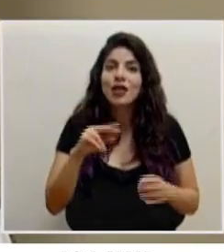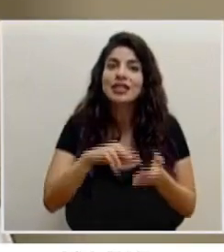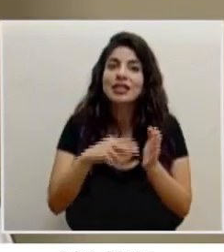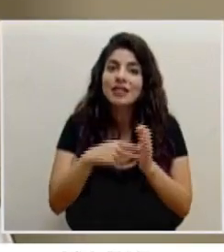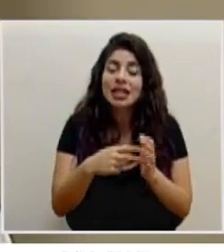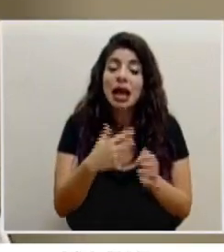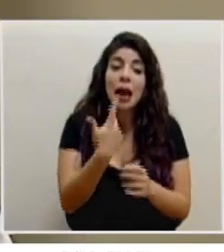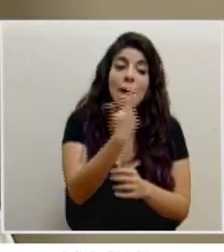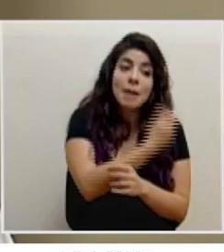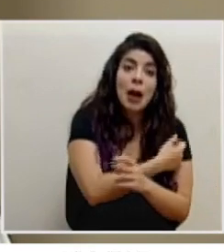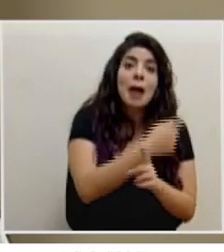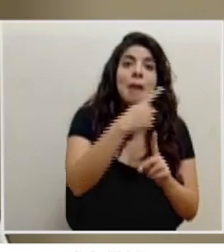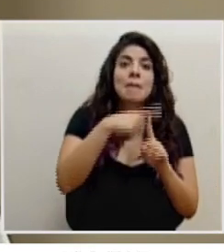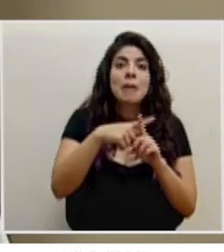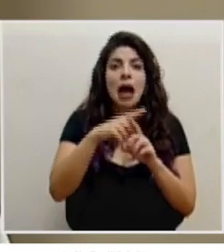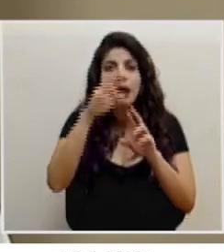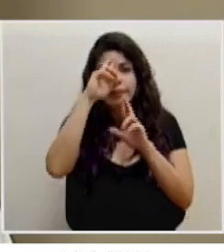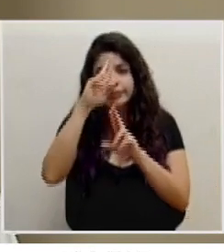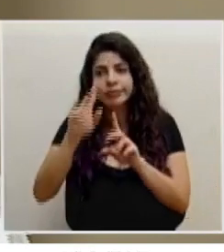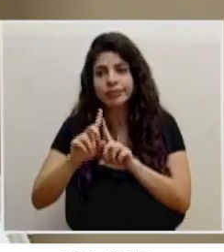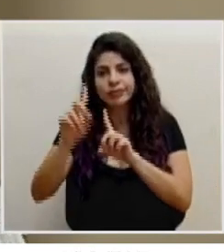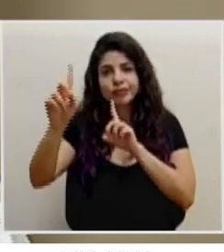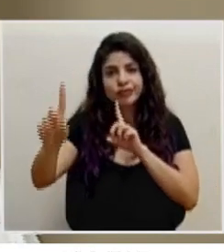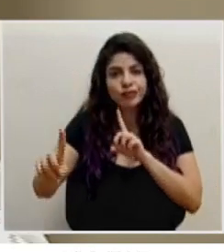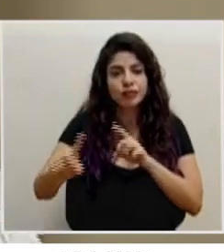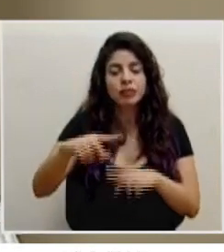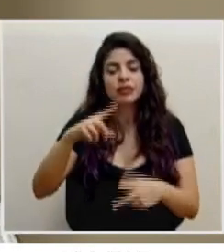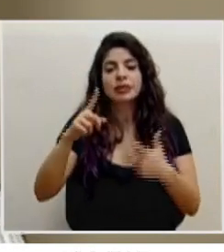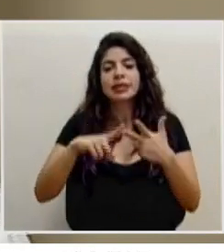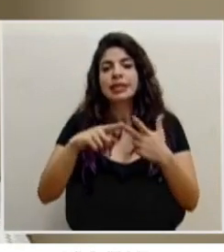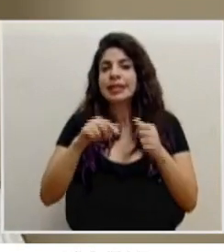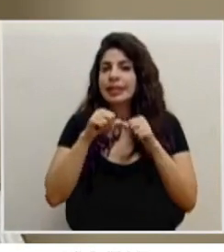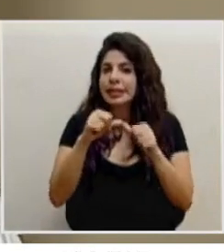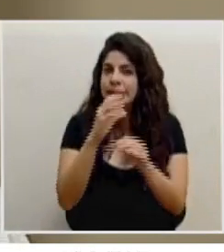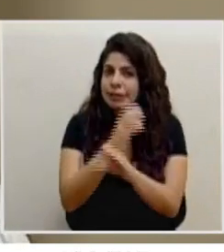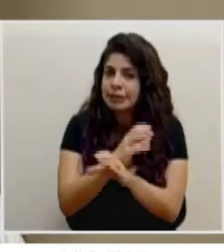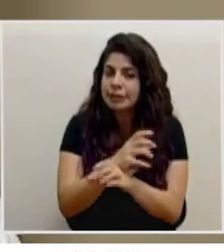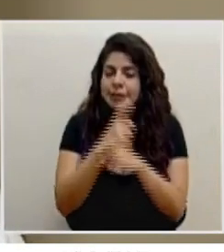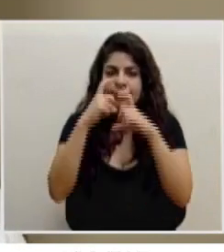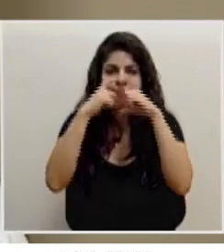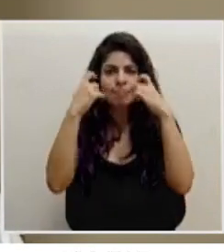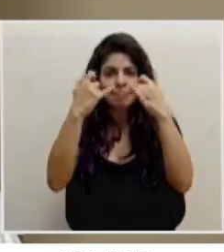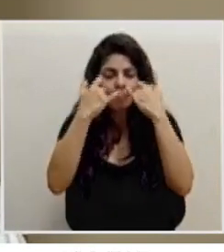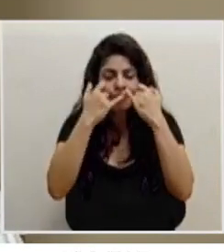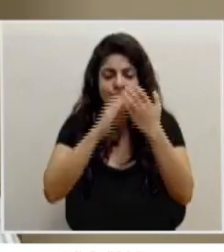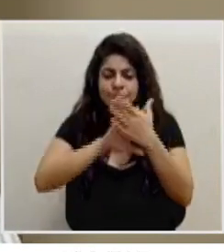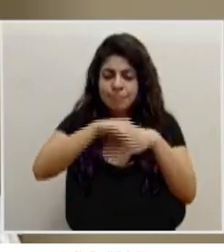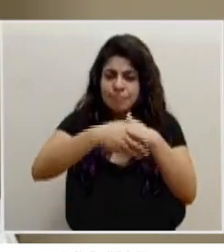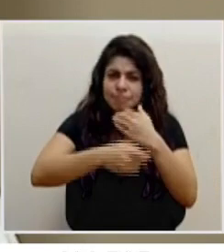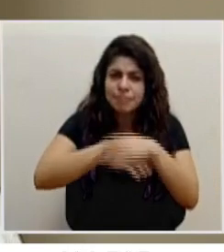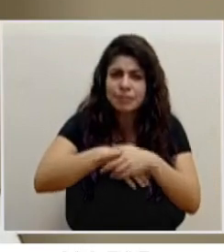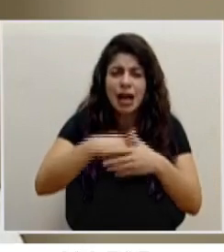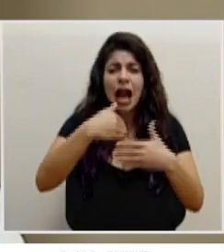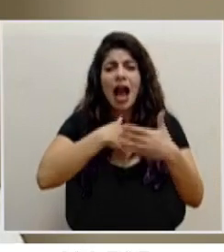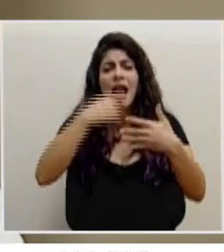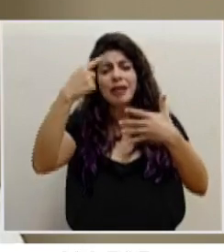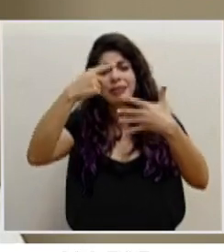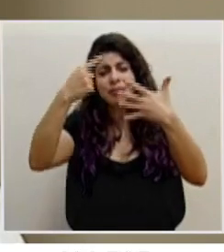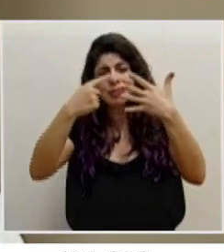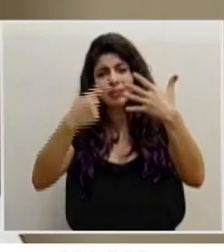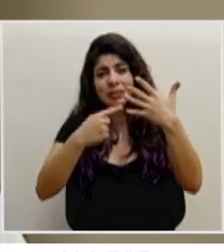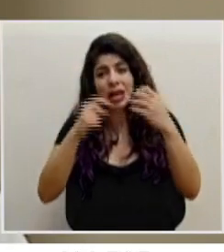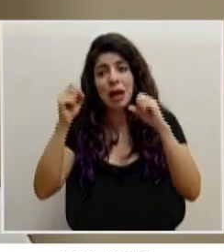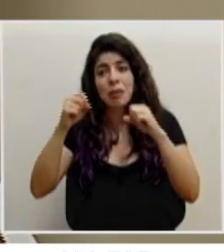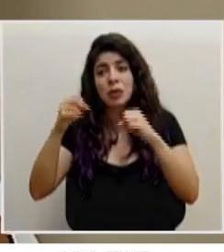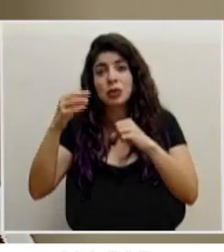que seguir con las medidas de distanciamiento social, tenemos que seguir cuidándonos, usar la mascarilla, lavarnos las manos, y hay otros insumos que pueden